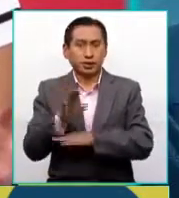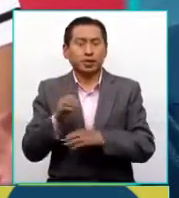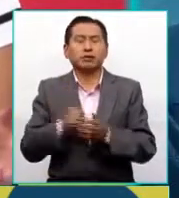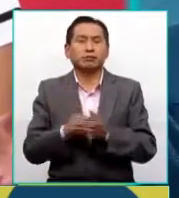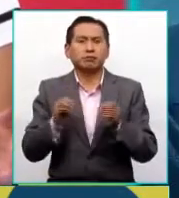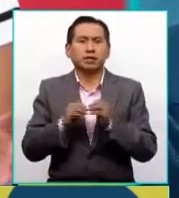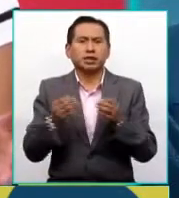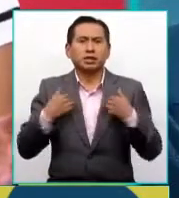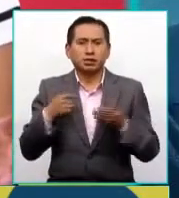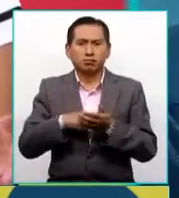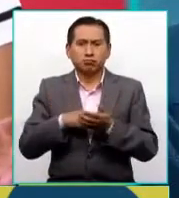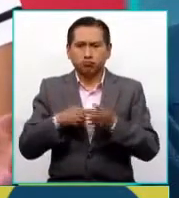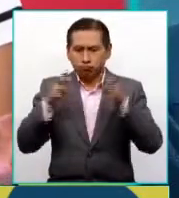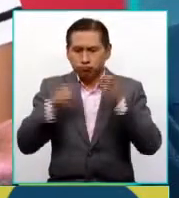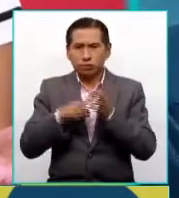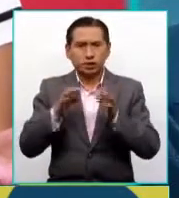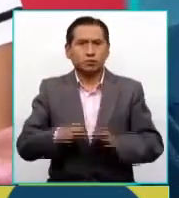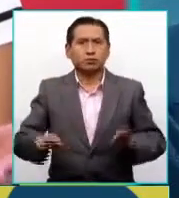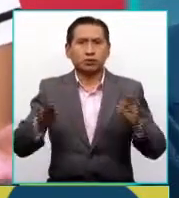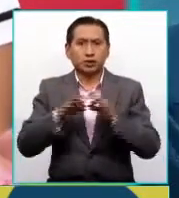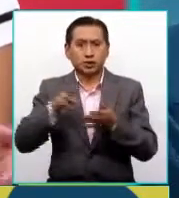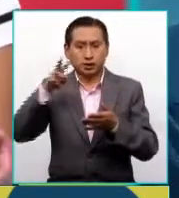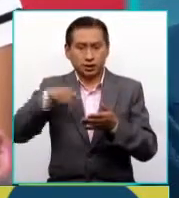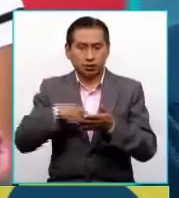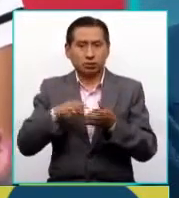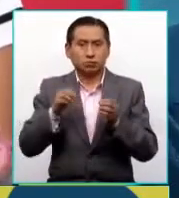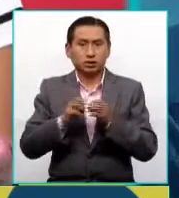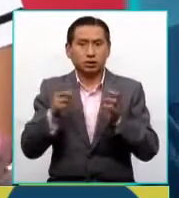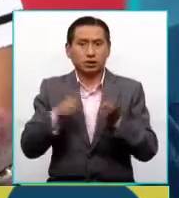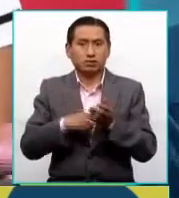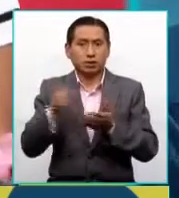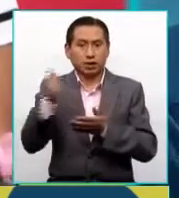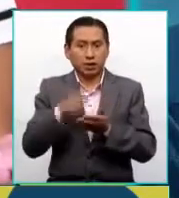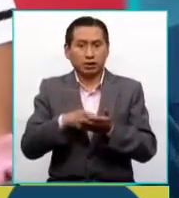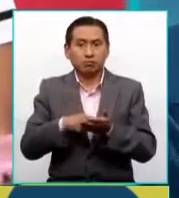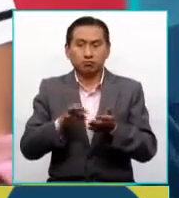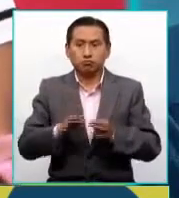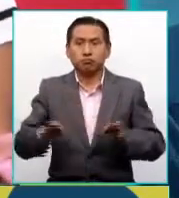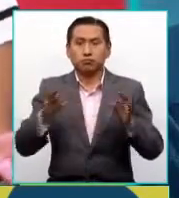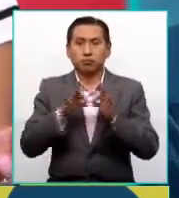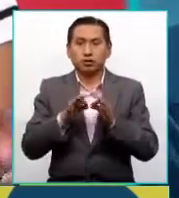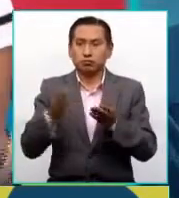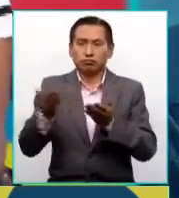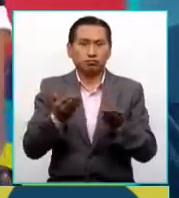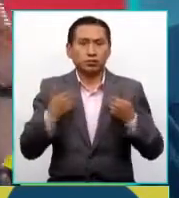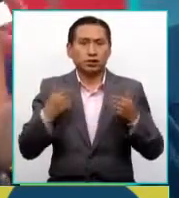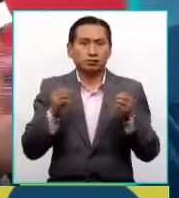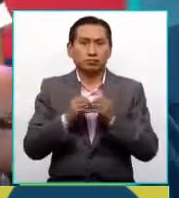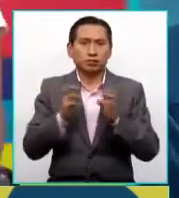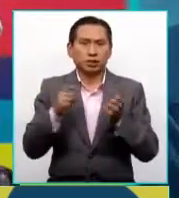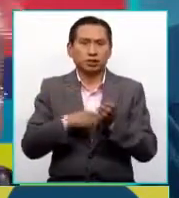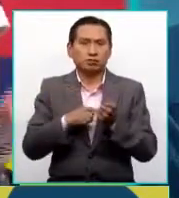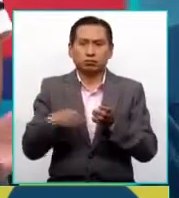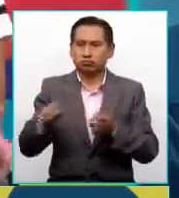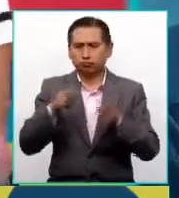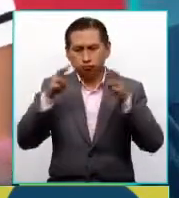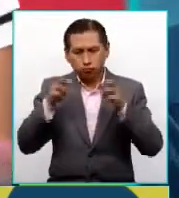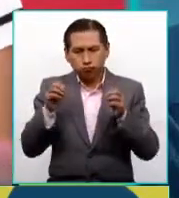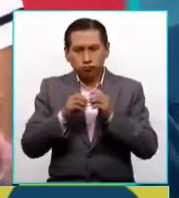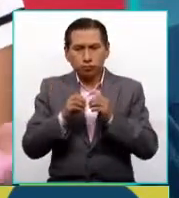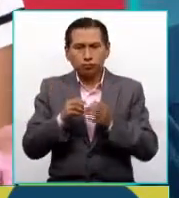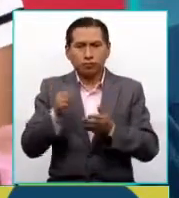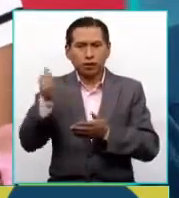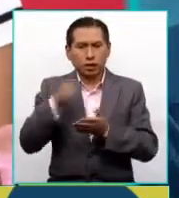también hablamos de poder reconocer la importancia de la lectura y del ámbito artístico desde la invitación de personalidades que desde el ámbito de la investigación y del